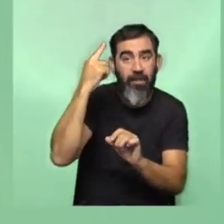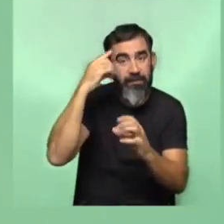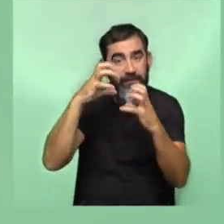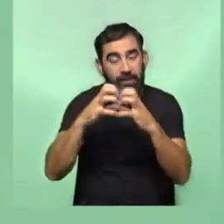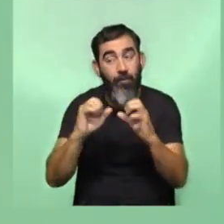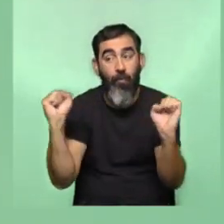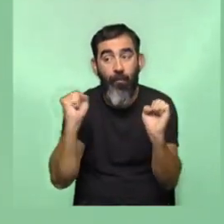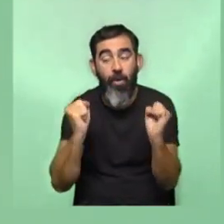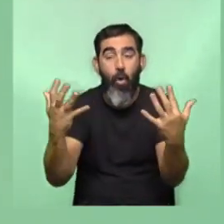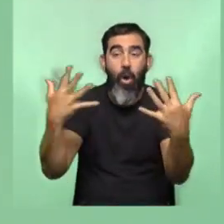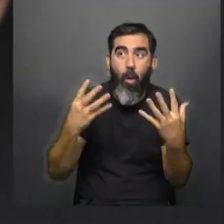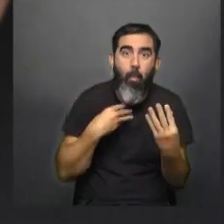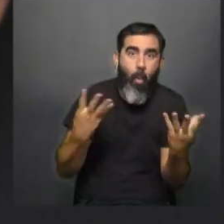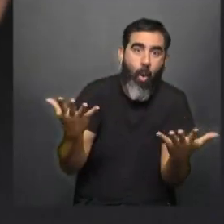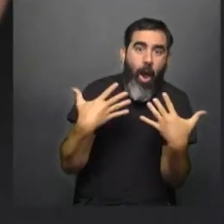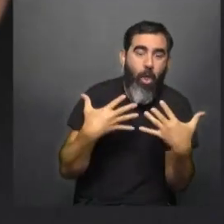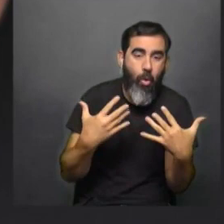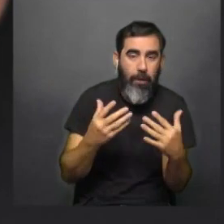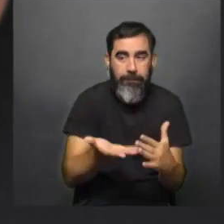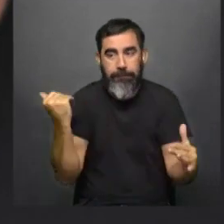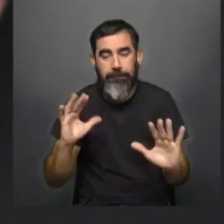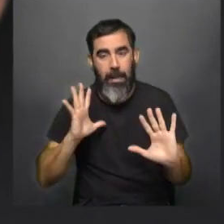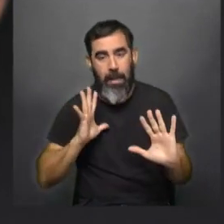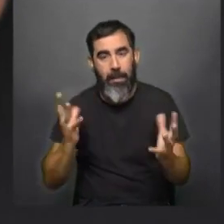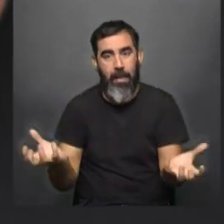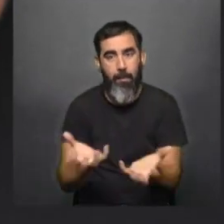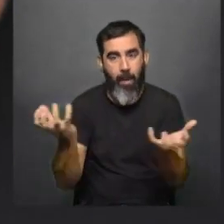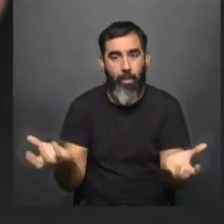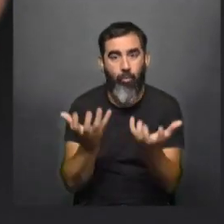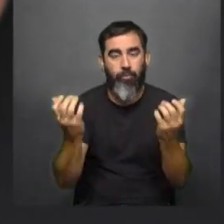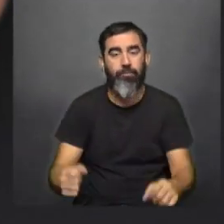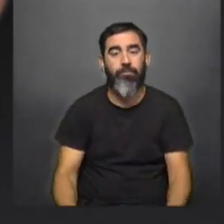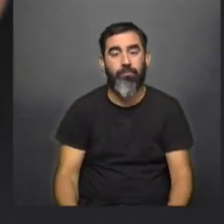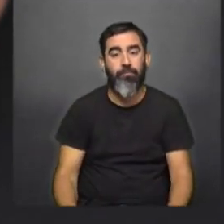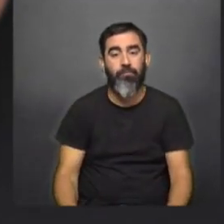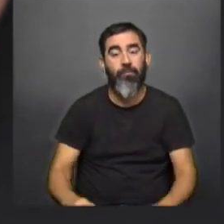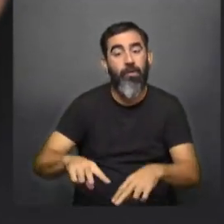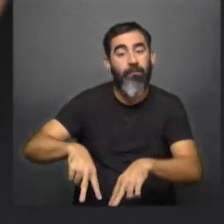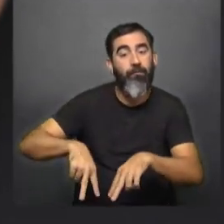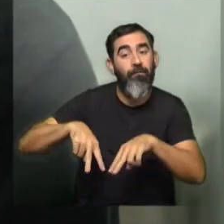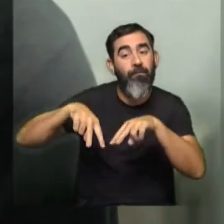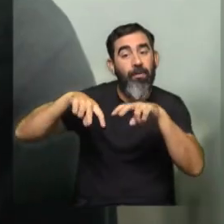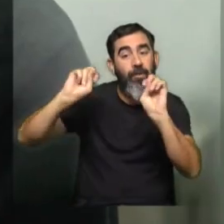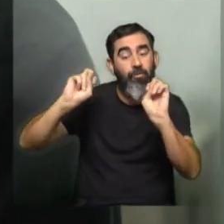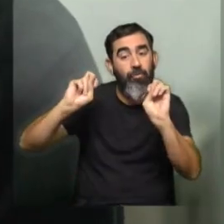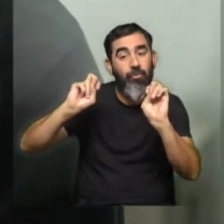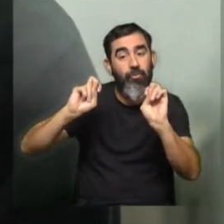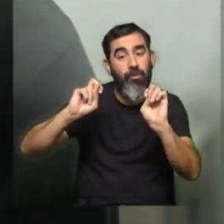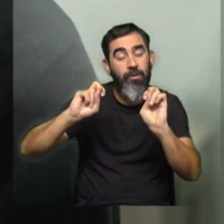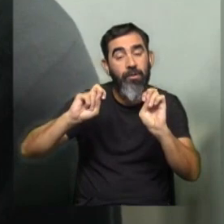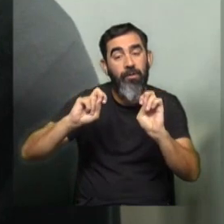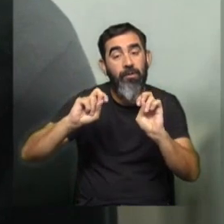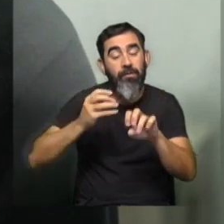frío o está caliente, o está muy caliente, corre la mano. El estudio de los